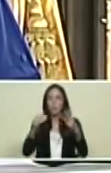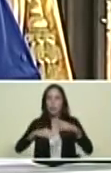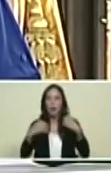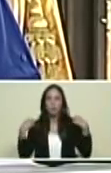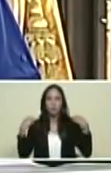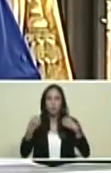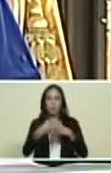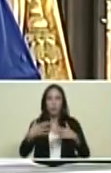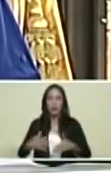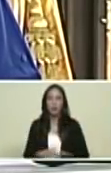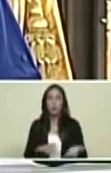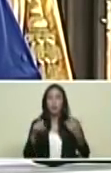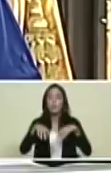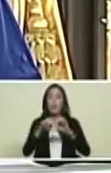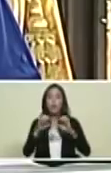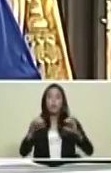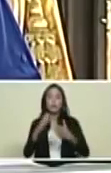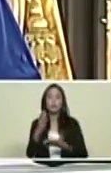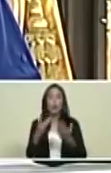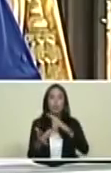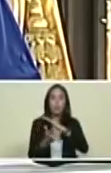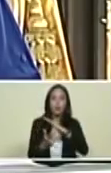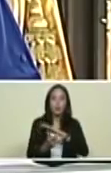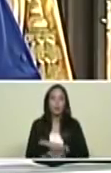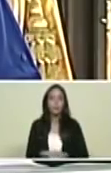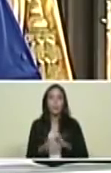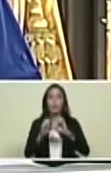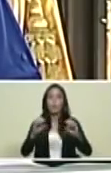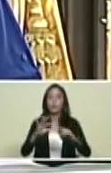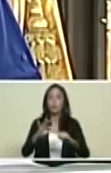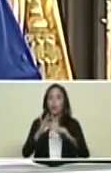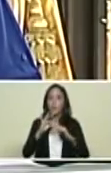educación media técnica, educación especial,